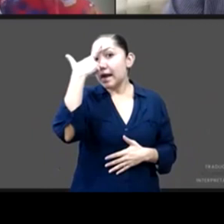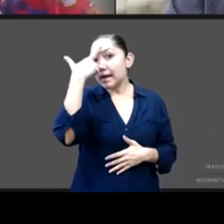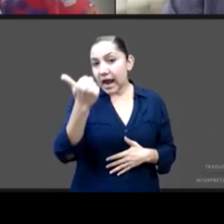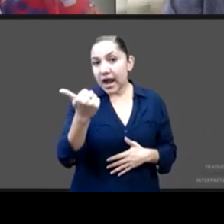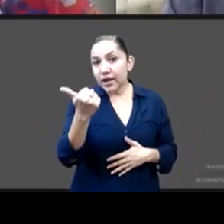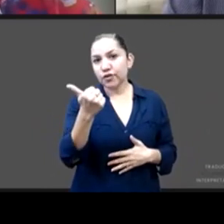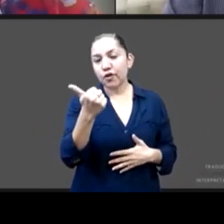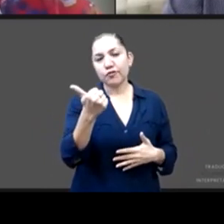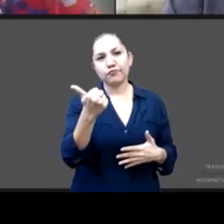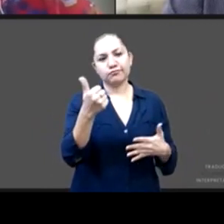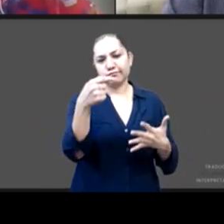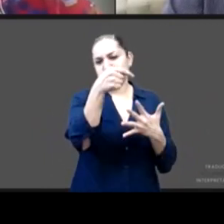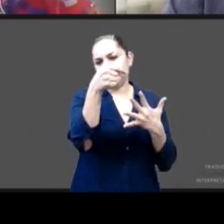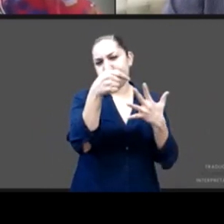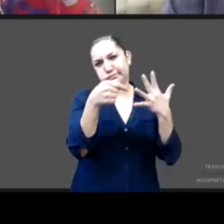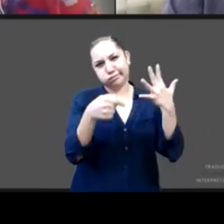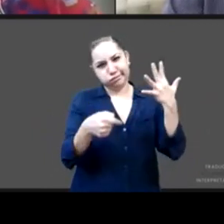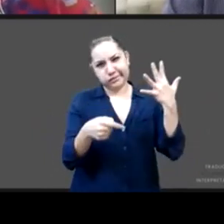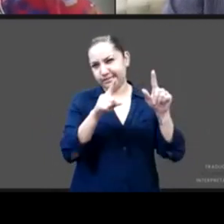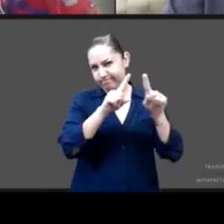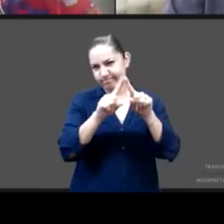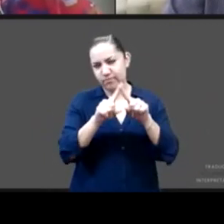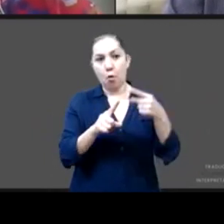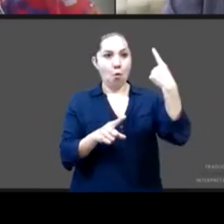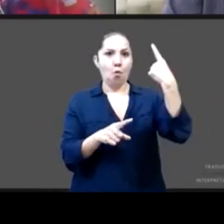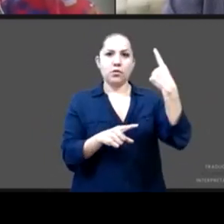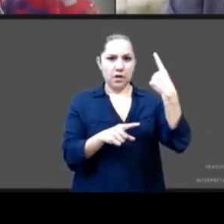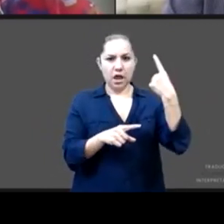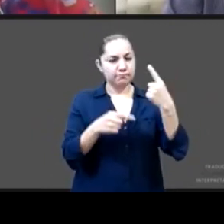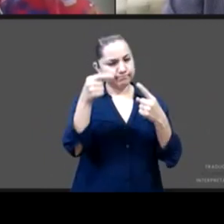tema multidimensional que está